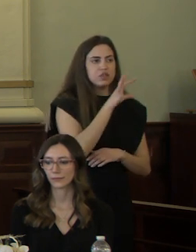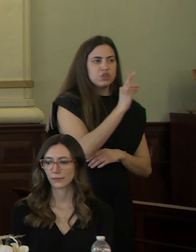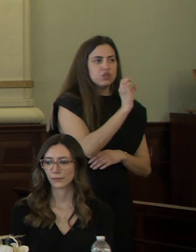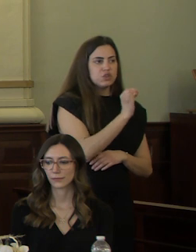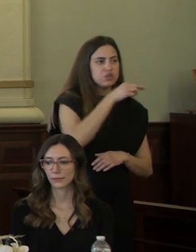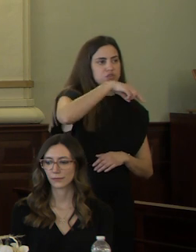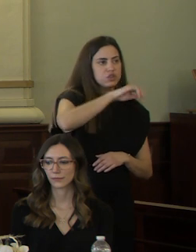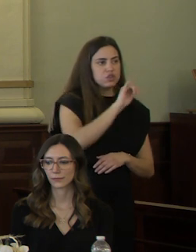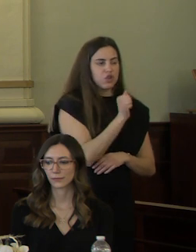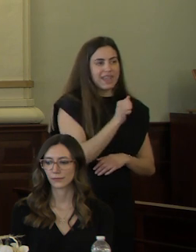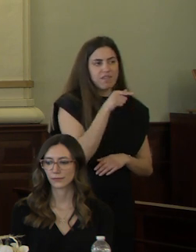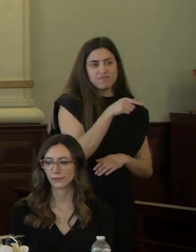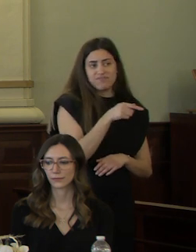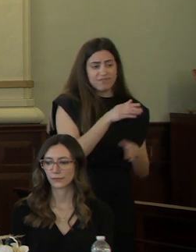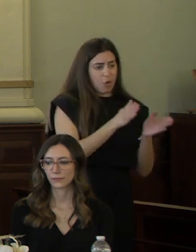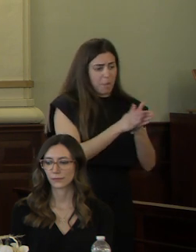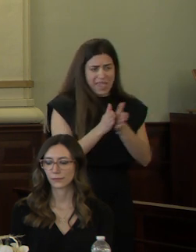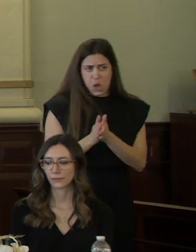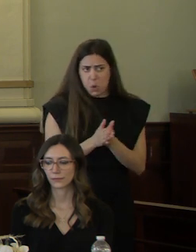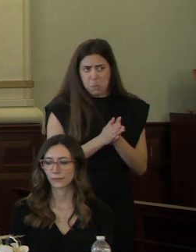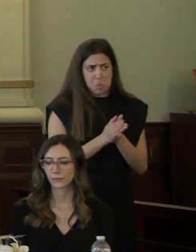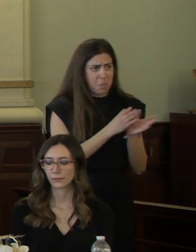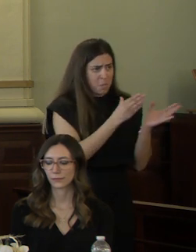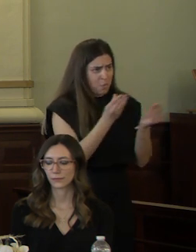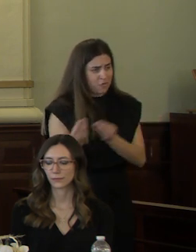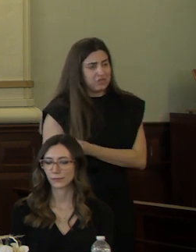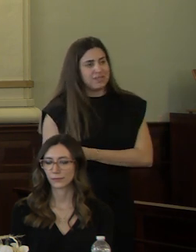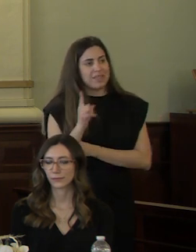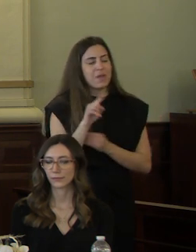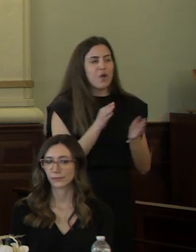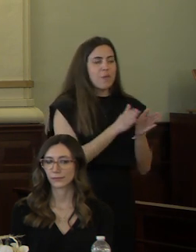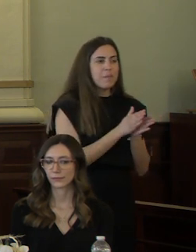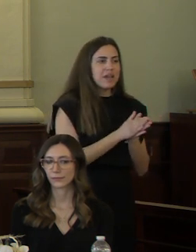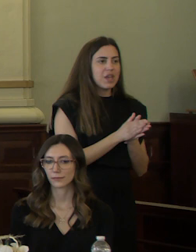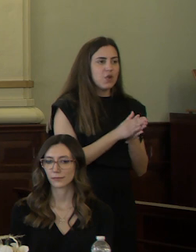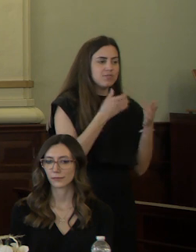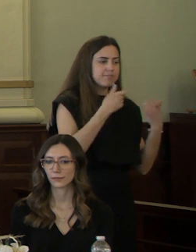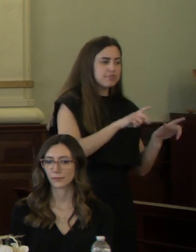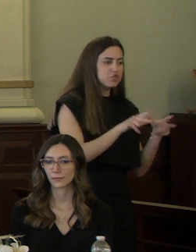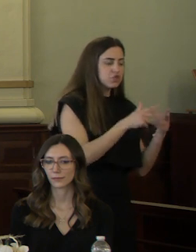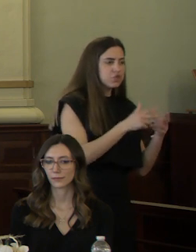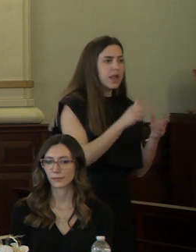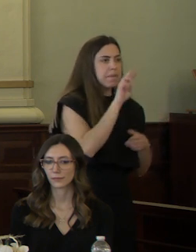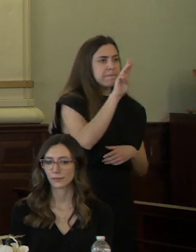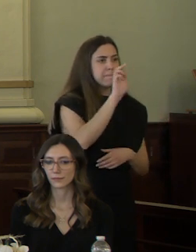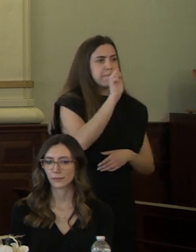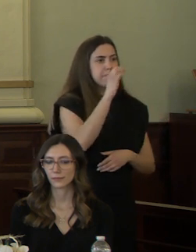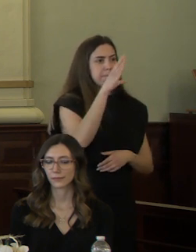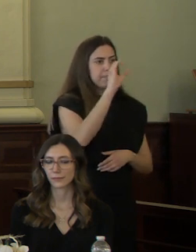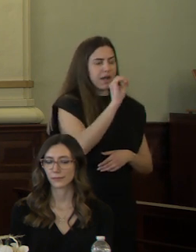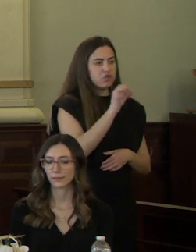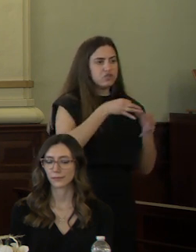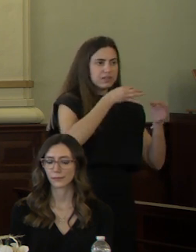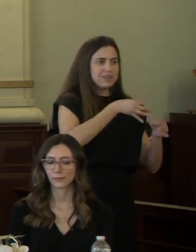de compañeros, incluido nuestros compañeros de la parte social, Paco, que siempre ha estado codo con codo conmigo